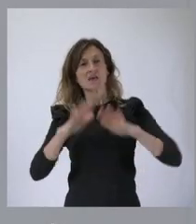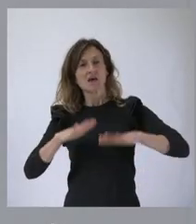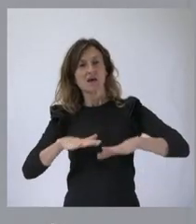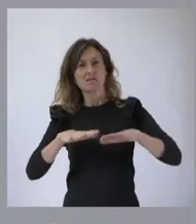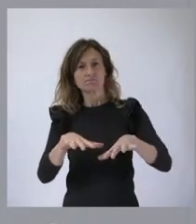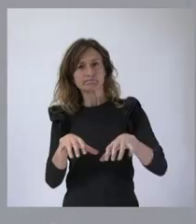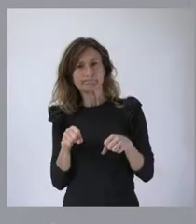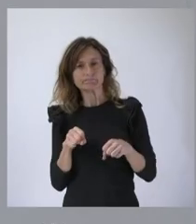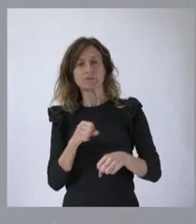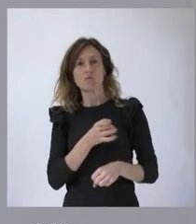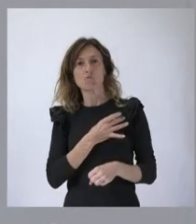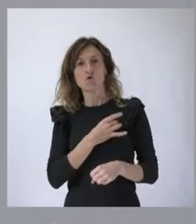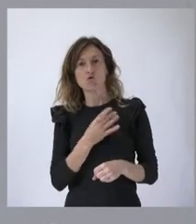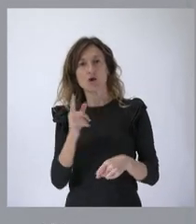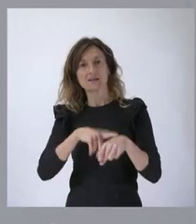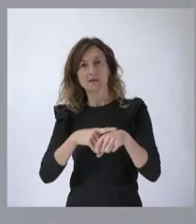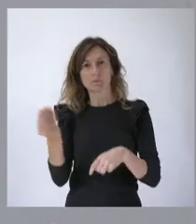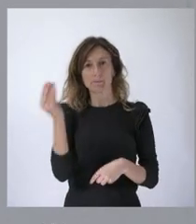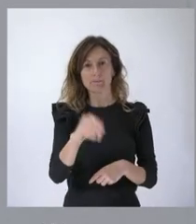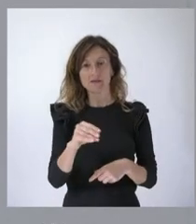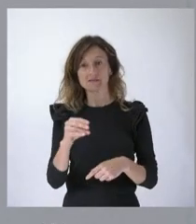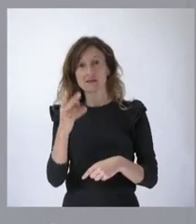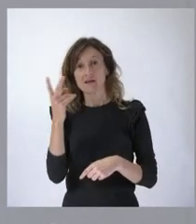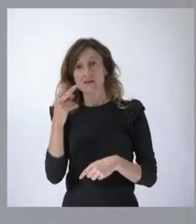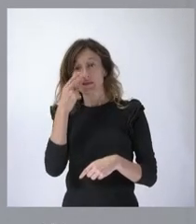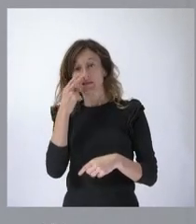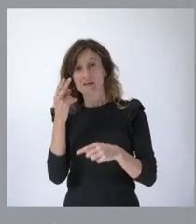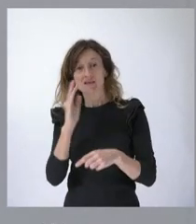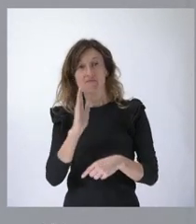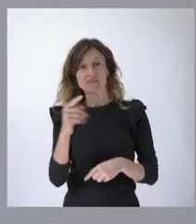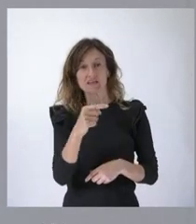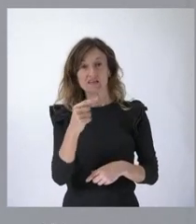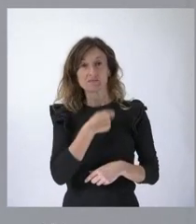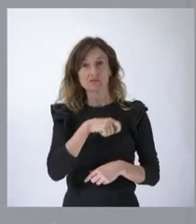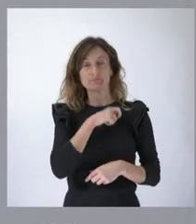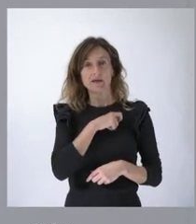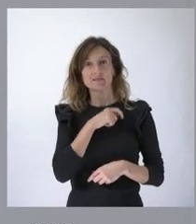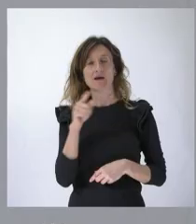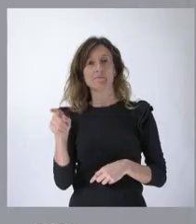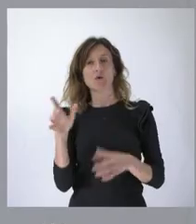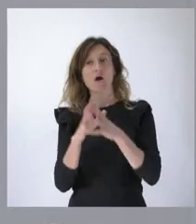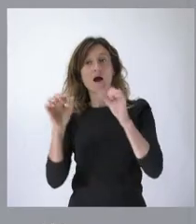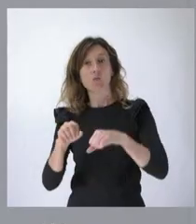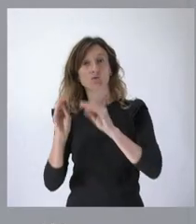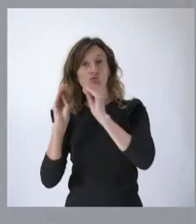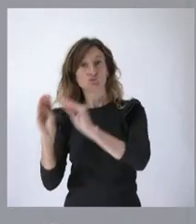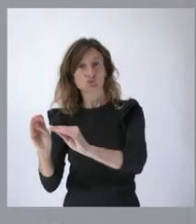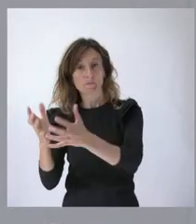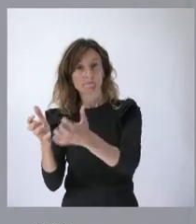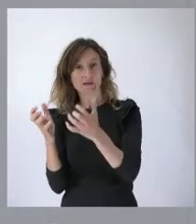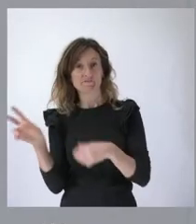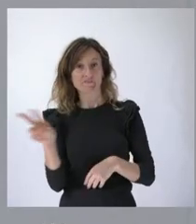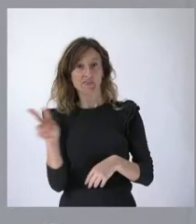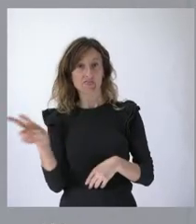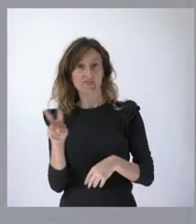moncloa Y esa confluencia de intereses que es tan perjudicial para España Pues lleva un conjunto de acuerdos que beneficia